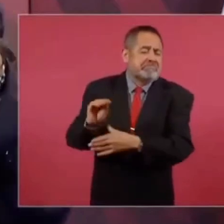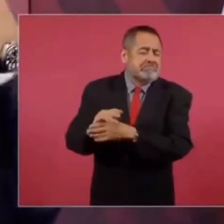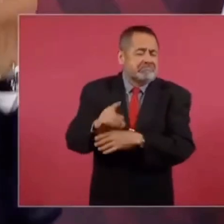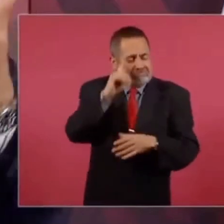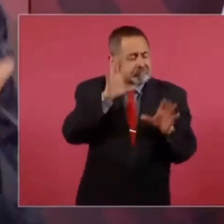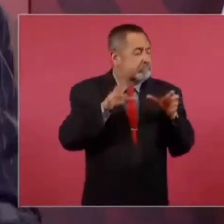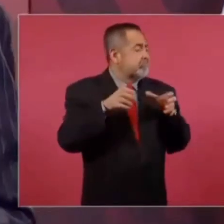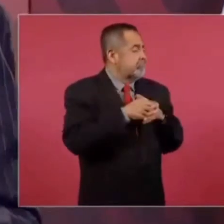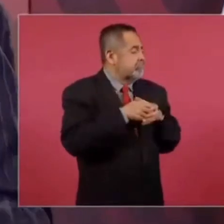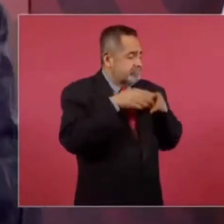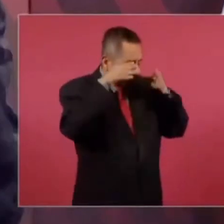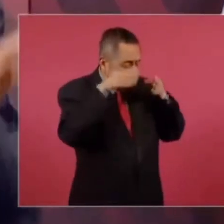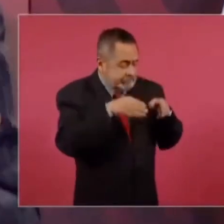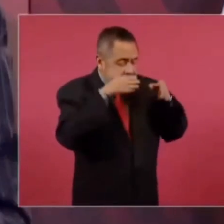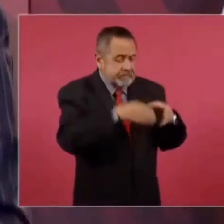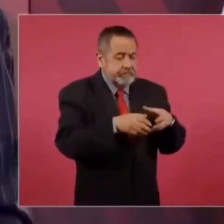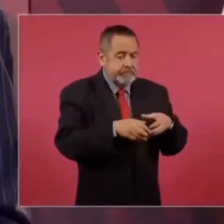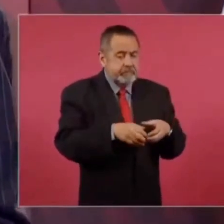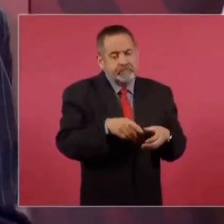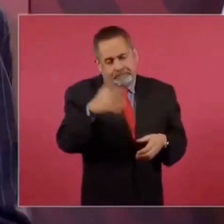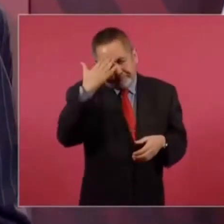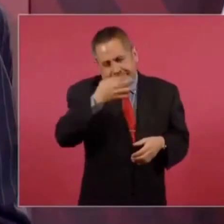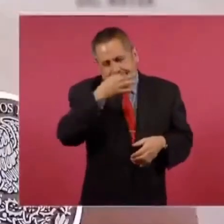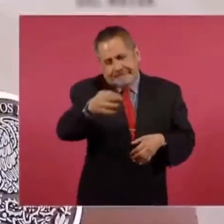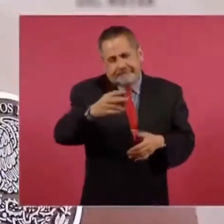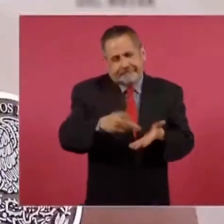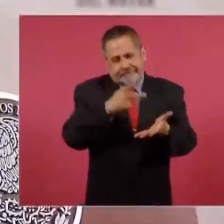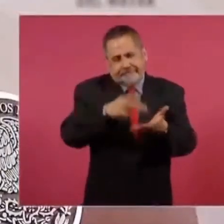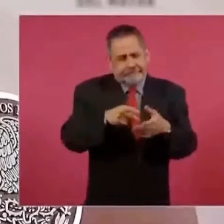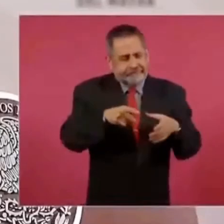porque ya lo hemos dicho muchas veces, desprecian al pueblo.